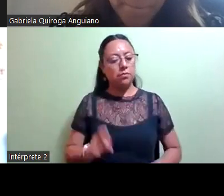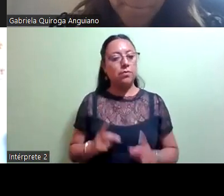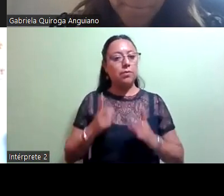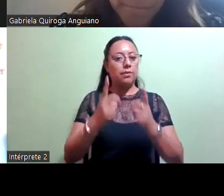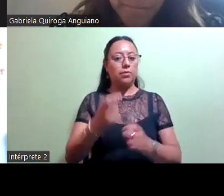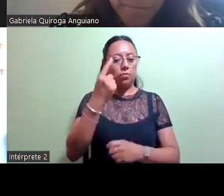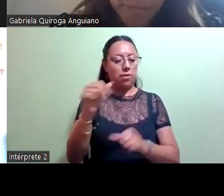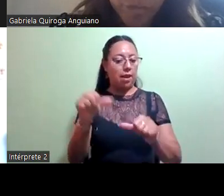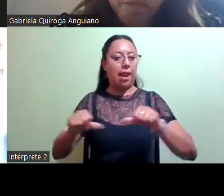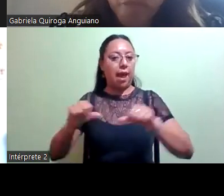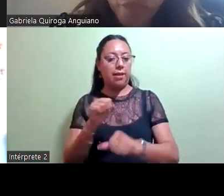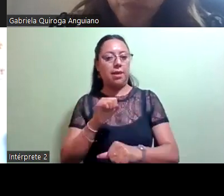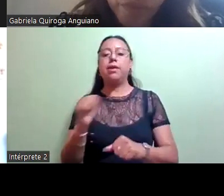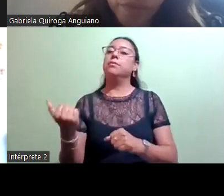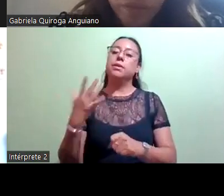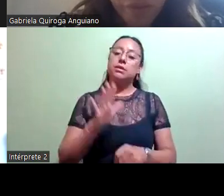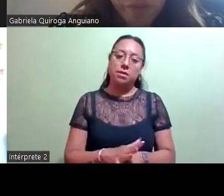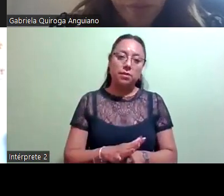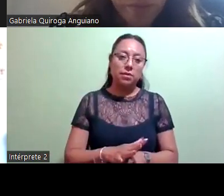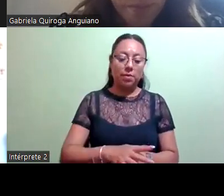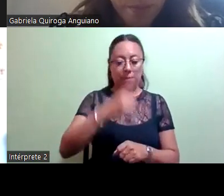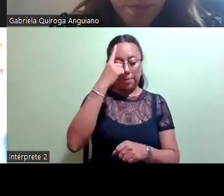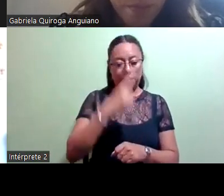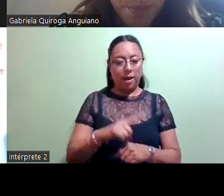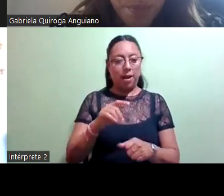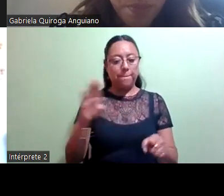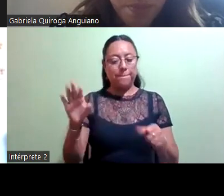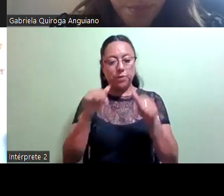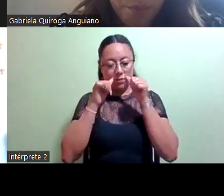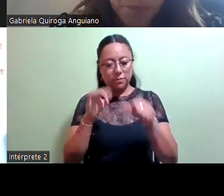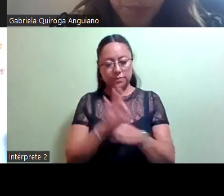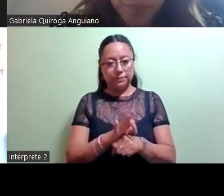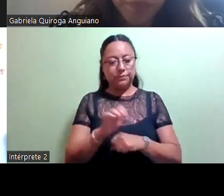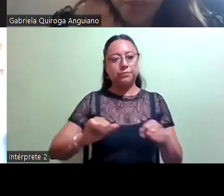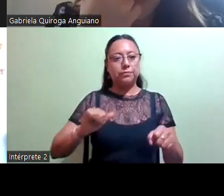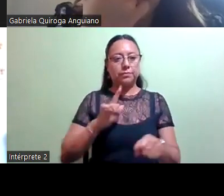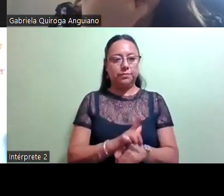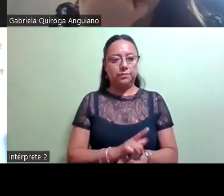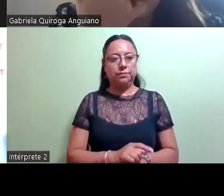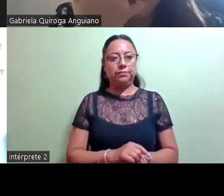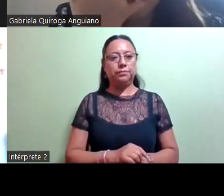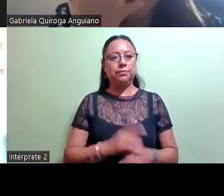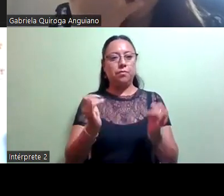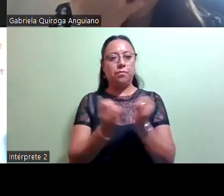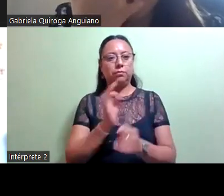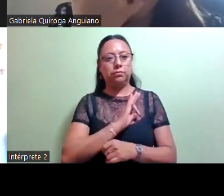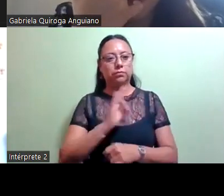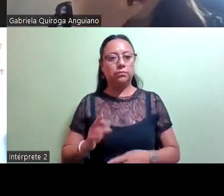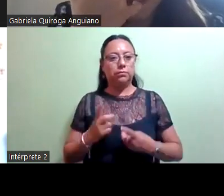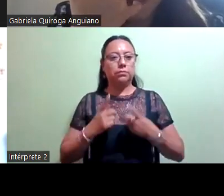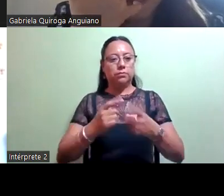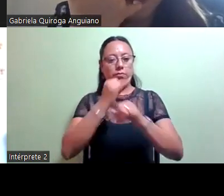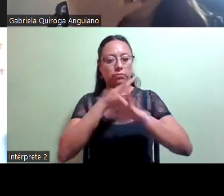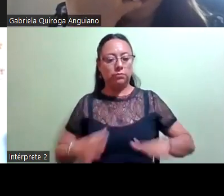administrativa encargada de las políticas públicas de protección y bienestar animal en el ámbito de sus competencias, así como de informar al Congreso